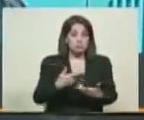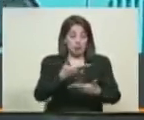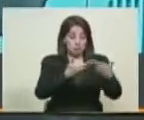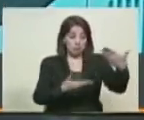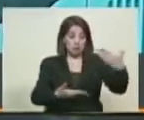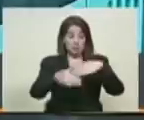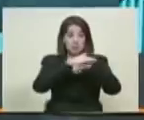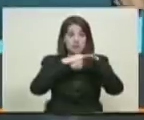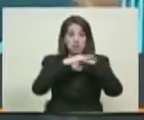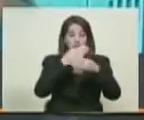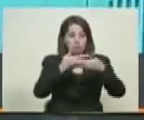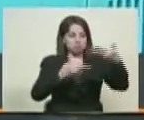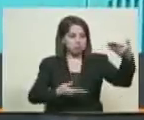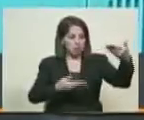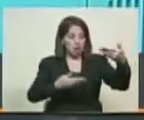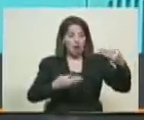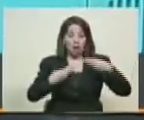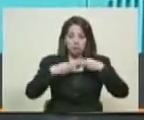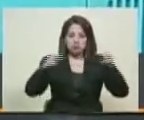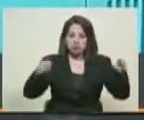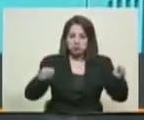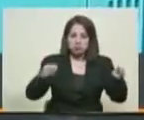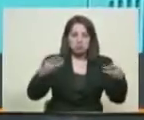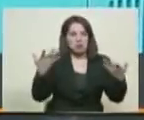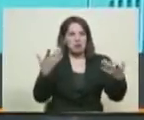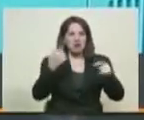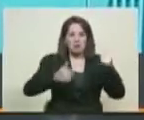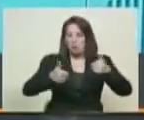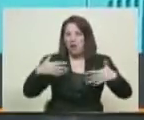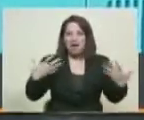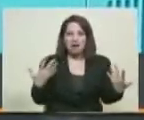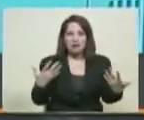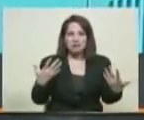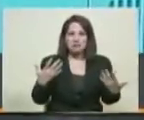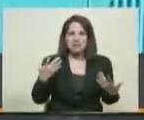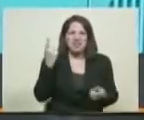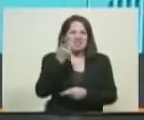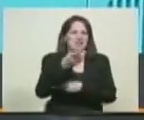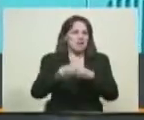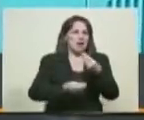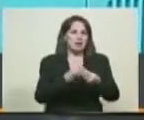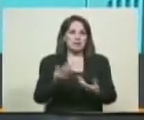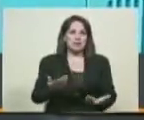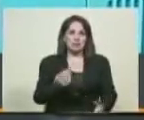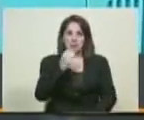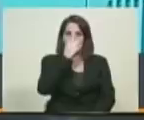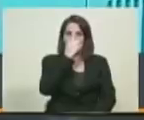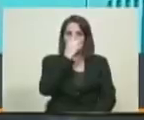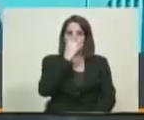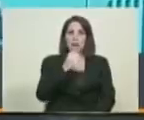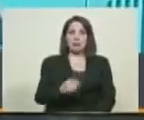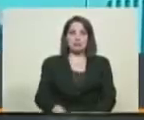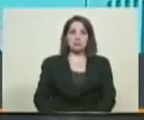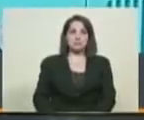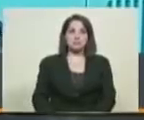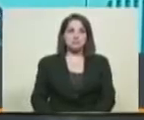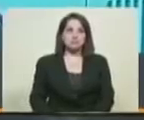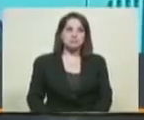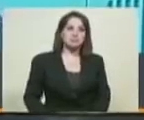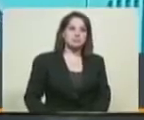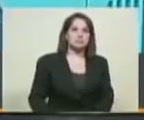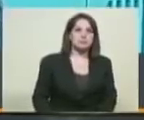hace falta aperturar por aquí, aperturar por allá, ¿verdad? Aperturar no existe, abrir por aquí, abrir por